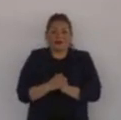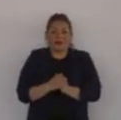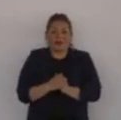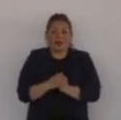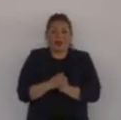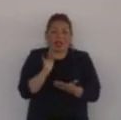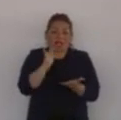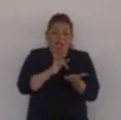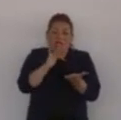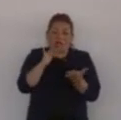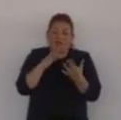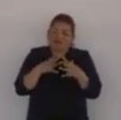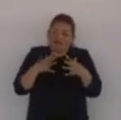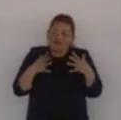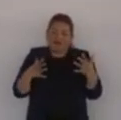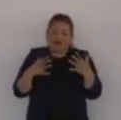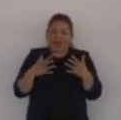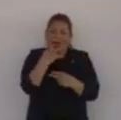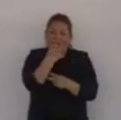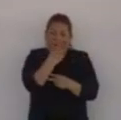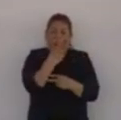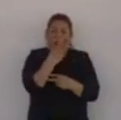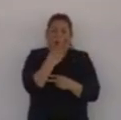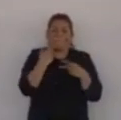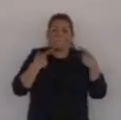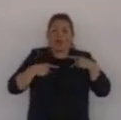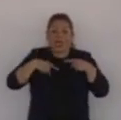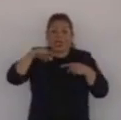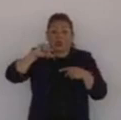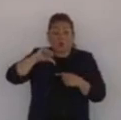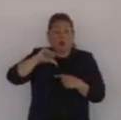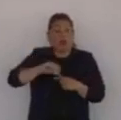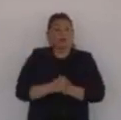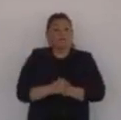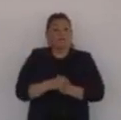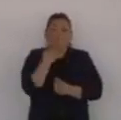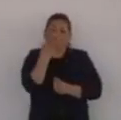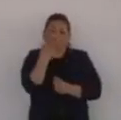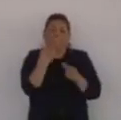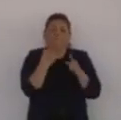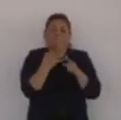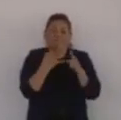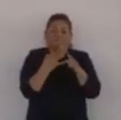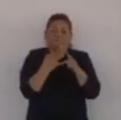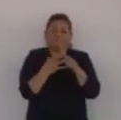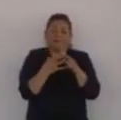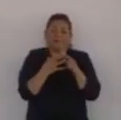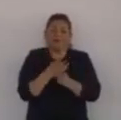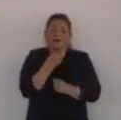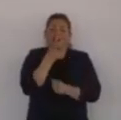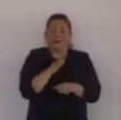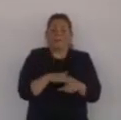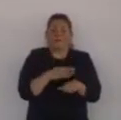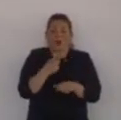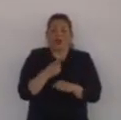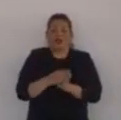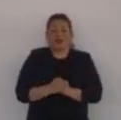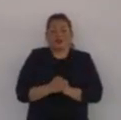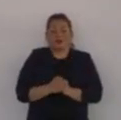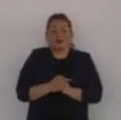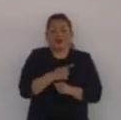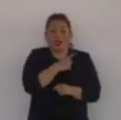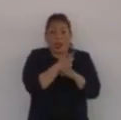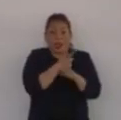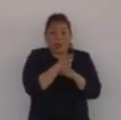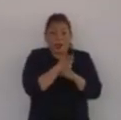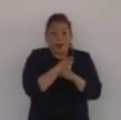agradecerle enormemente a dos personas aquí. Bueno, a tres. Ahora les voy a decir por qué. La